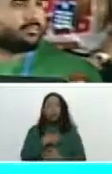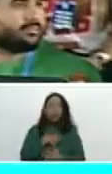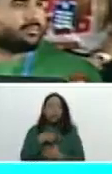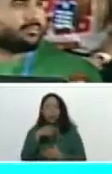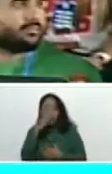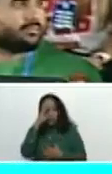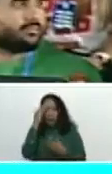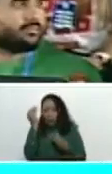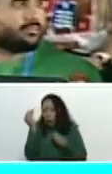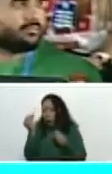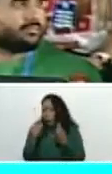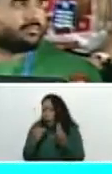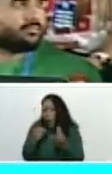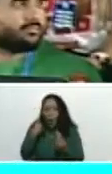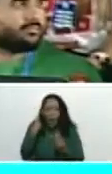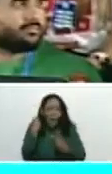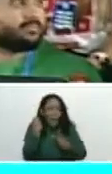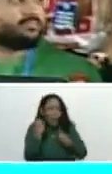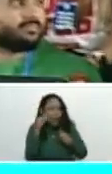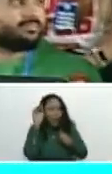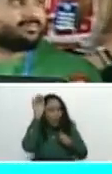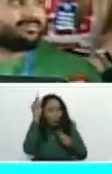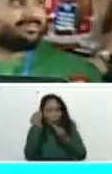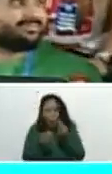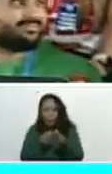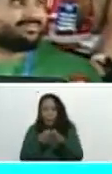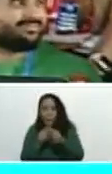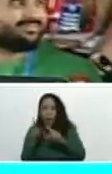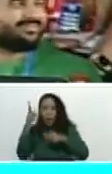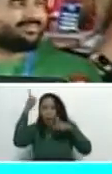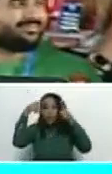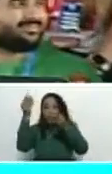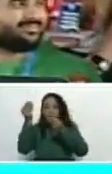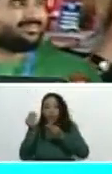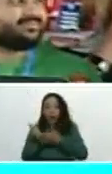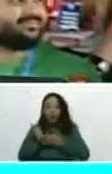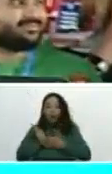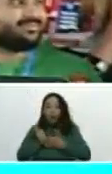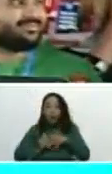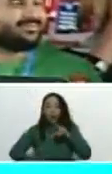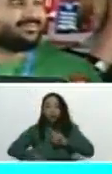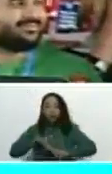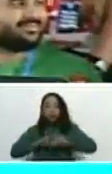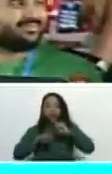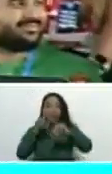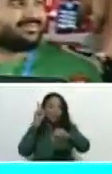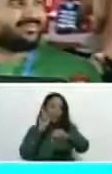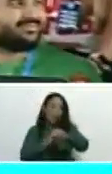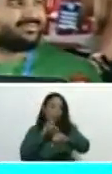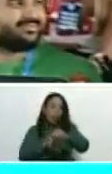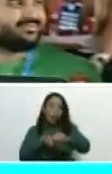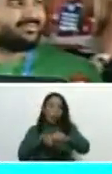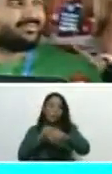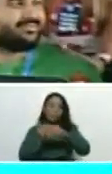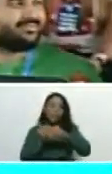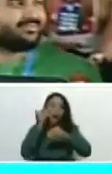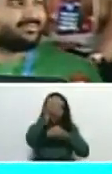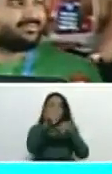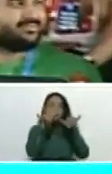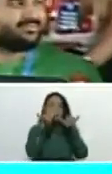incertidumbre. Pero Chávez nos ayudó a construir tiempos más allá de él